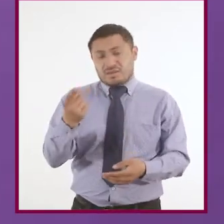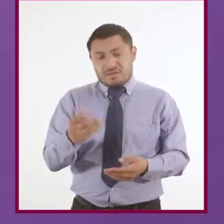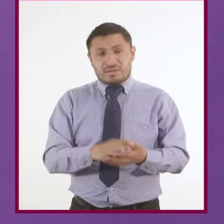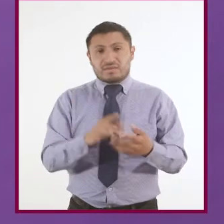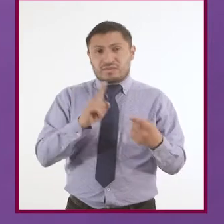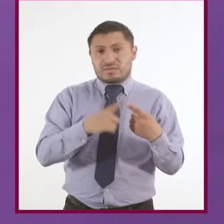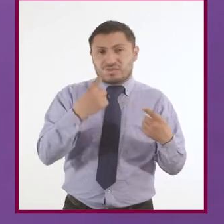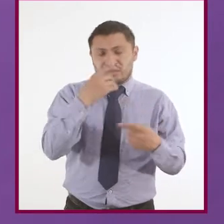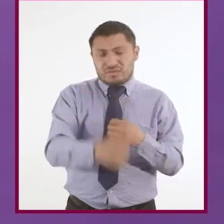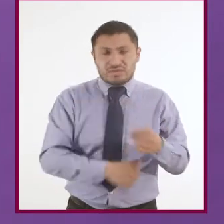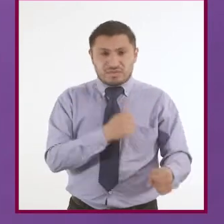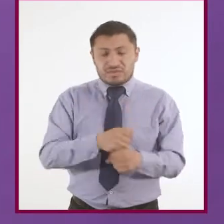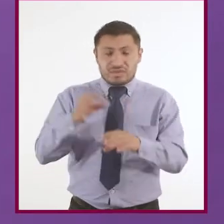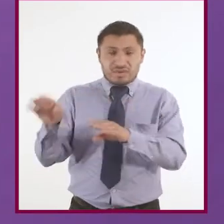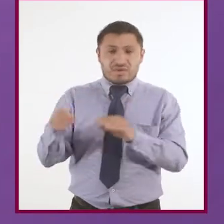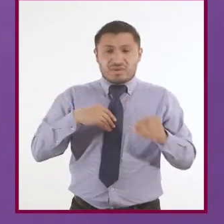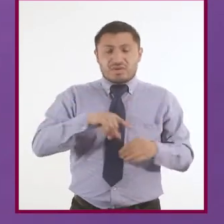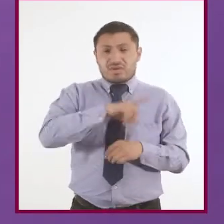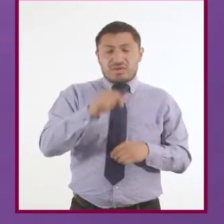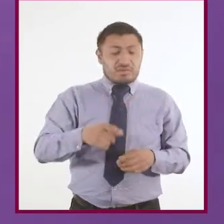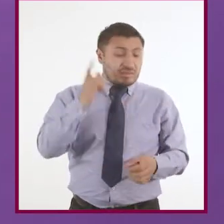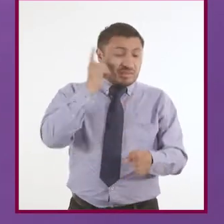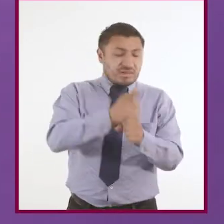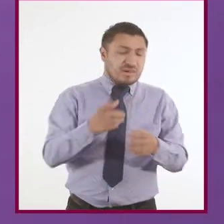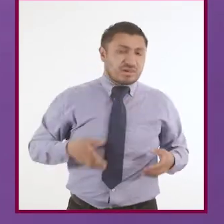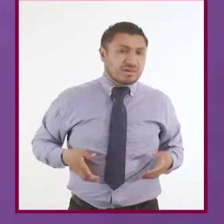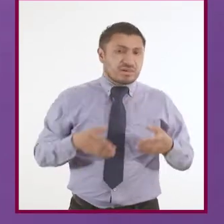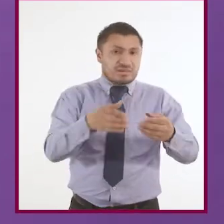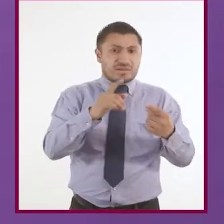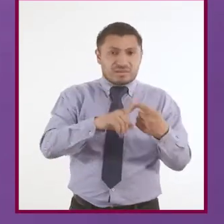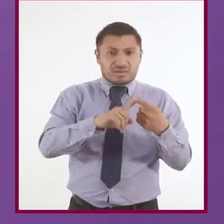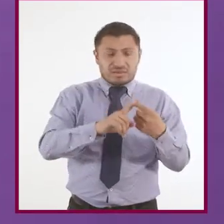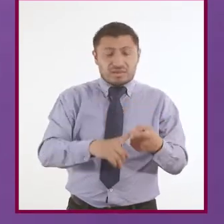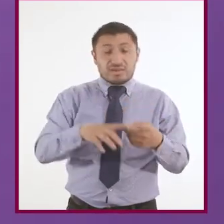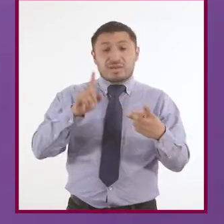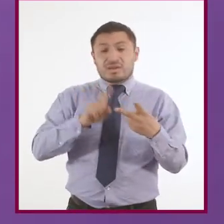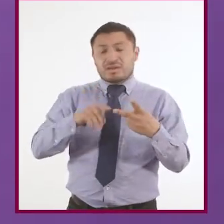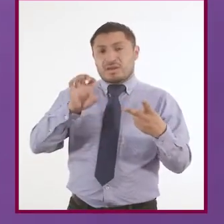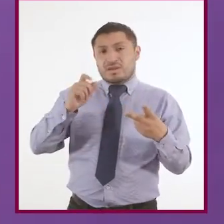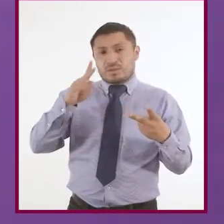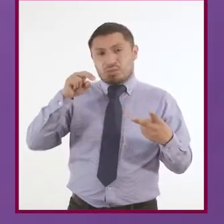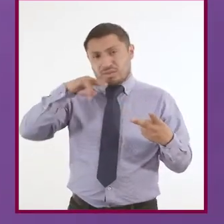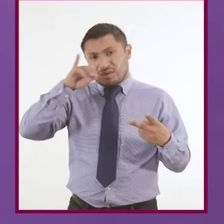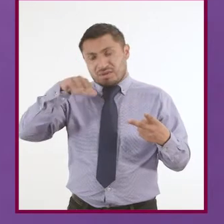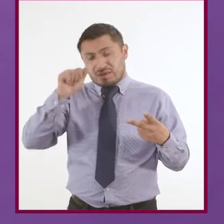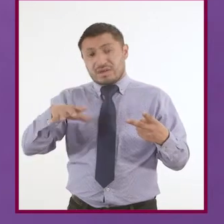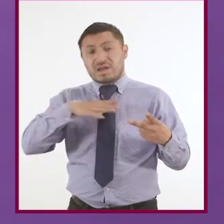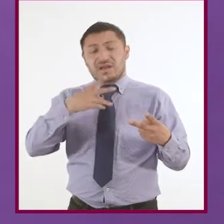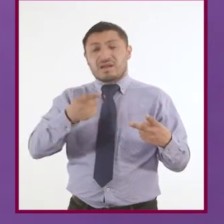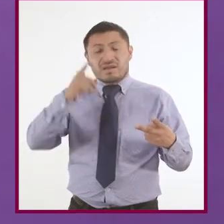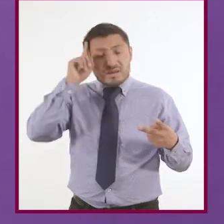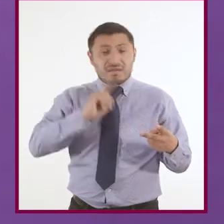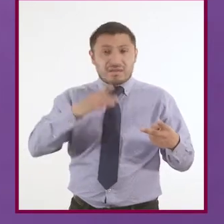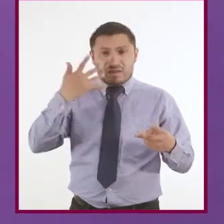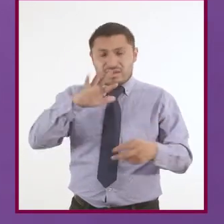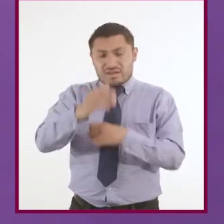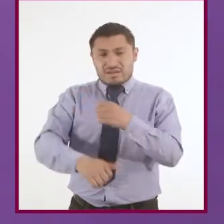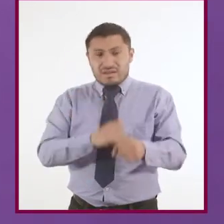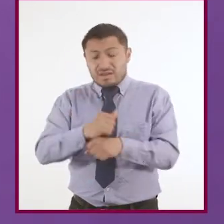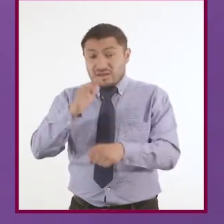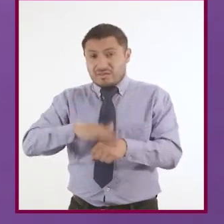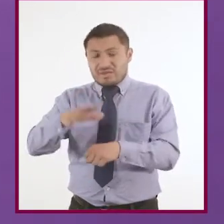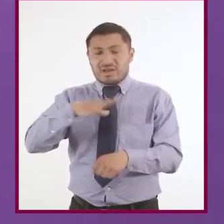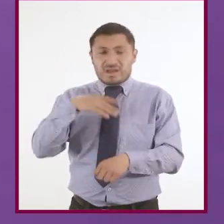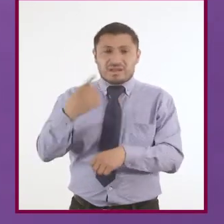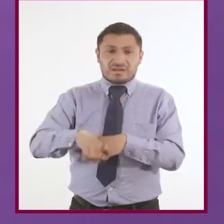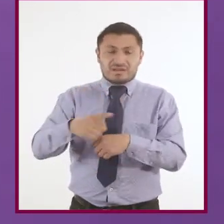apenas 1 año que adoptaron después de que lo encontraron perdido en la calle. Y Esponja, una perrita que tiene con ella más de 10 años y está